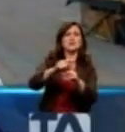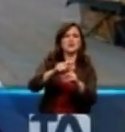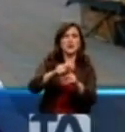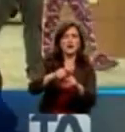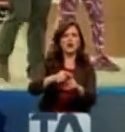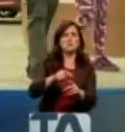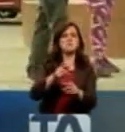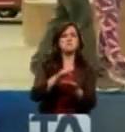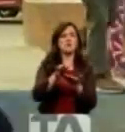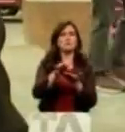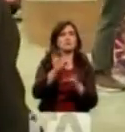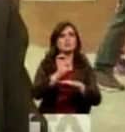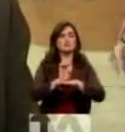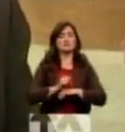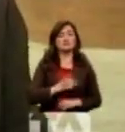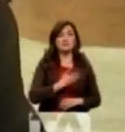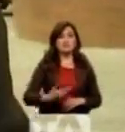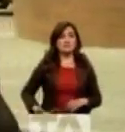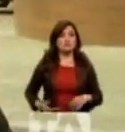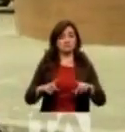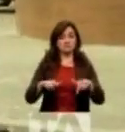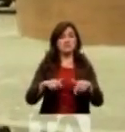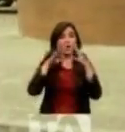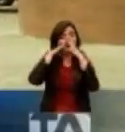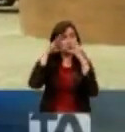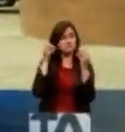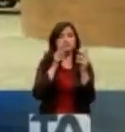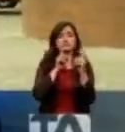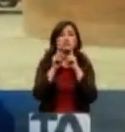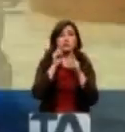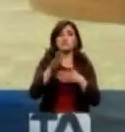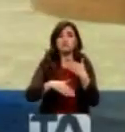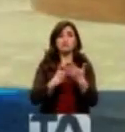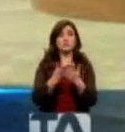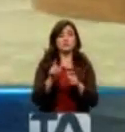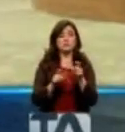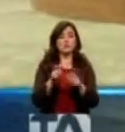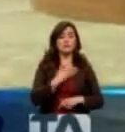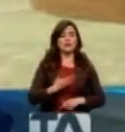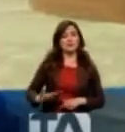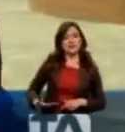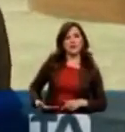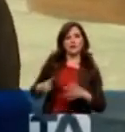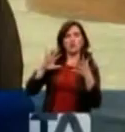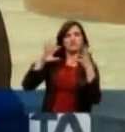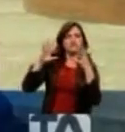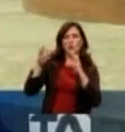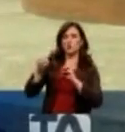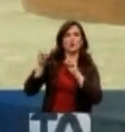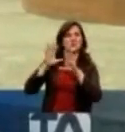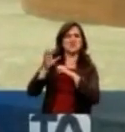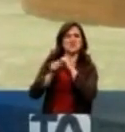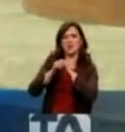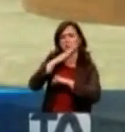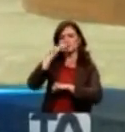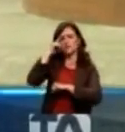pueblo ecuatoriano. Parece muy bien que el presidente Lenín Moreno sea comprensible y esté dialogando con todo. El presidente Correa ya cumplió su etapa, ahora debe